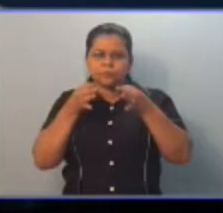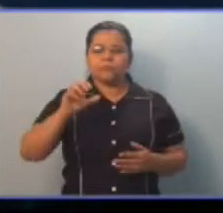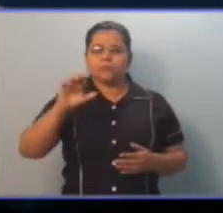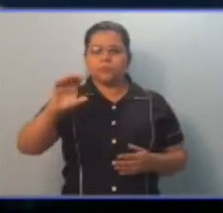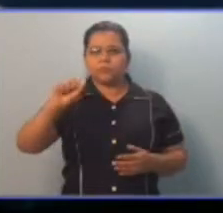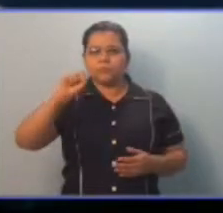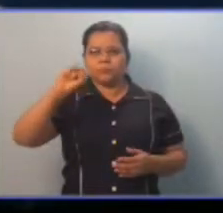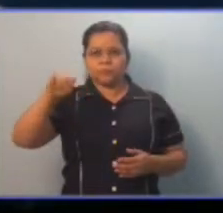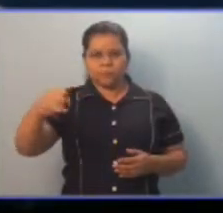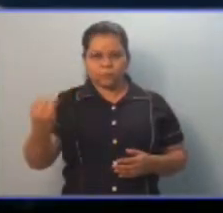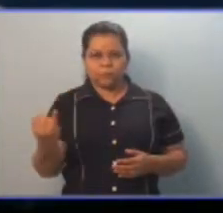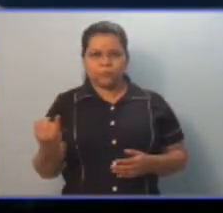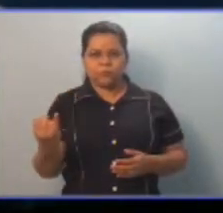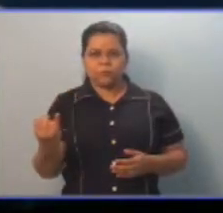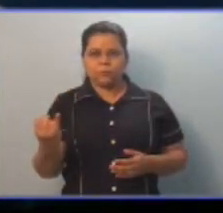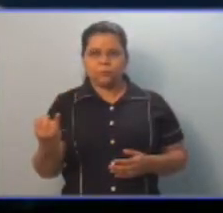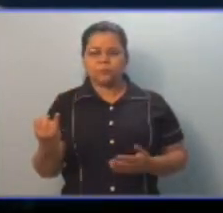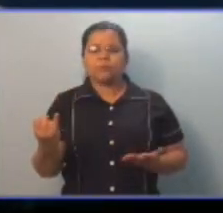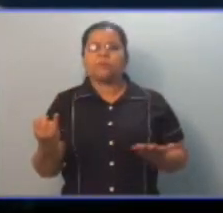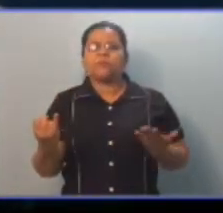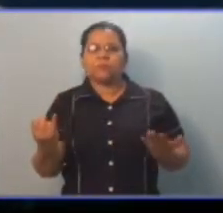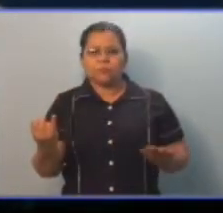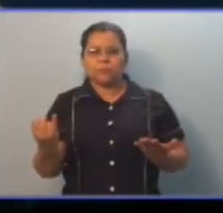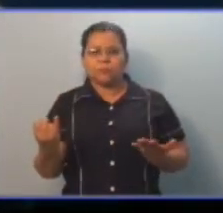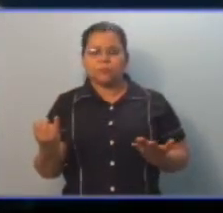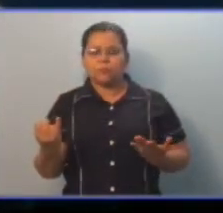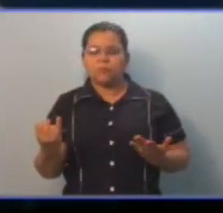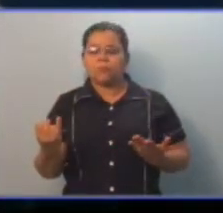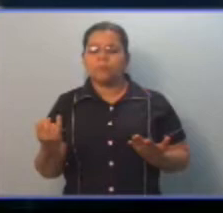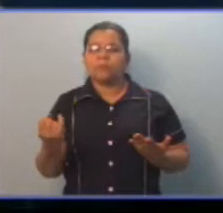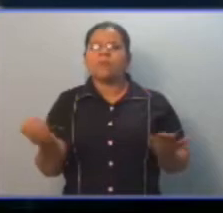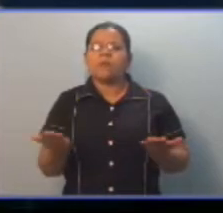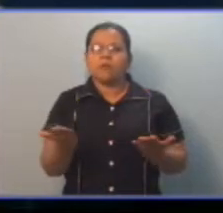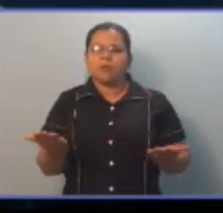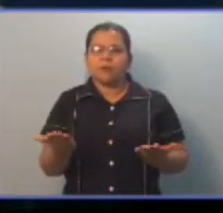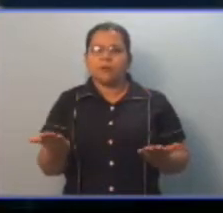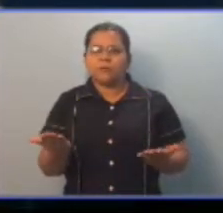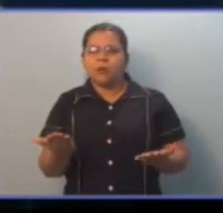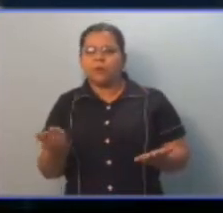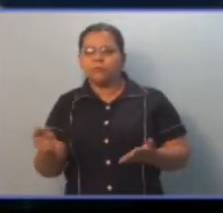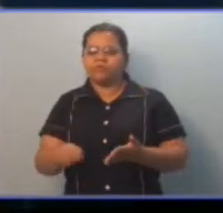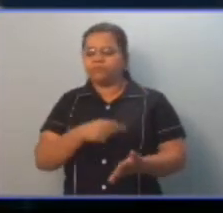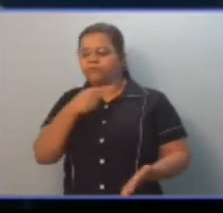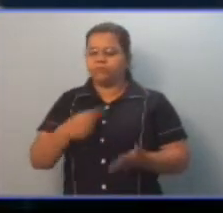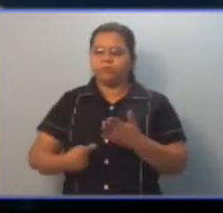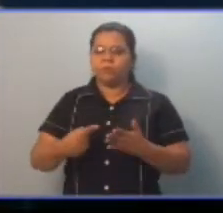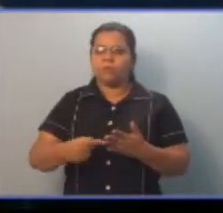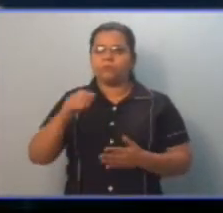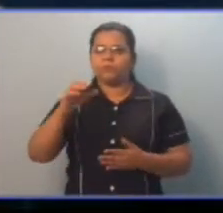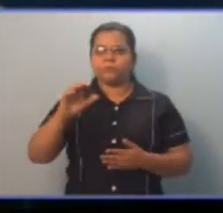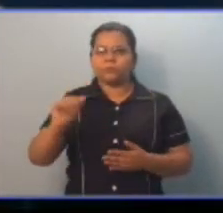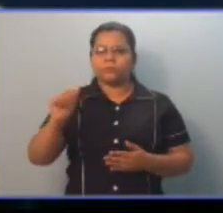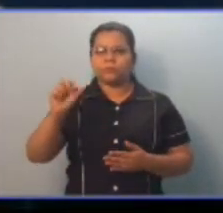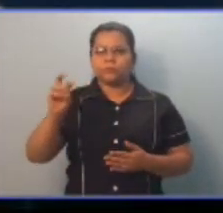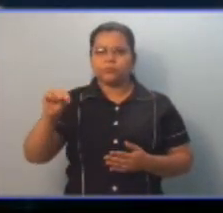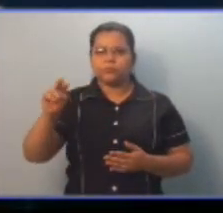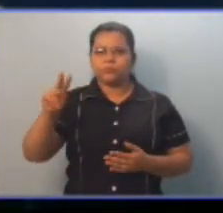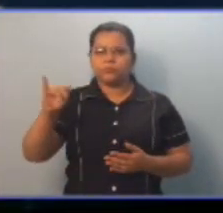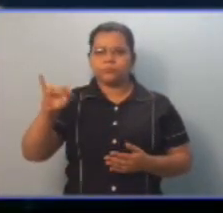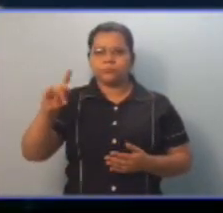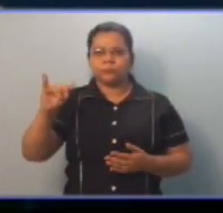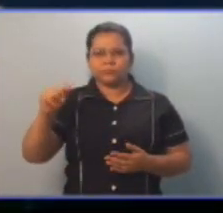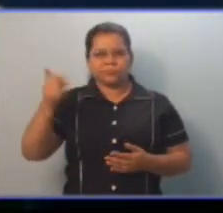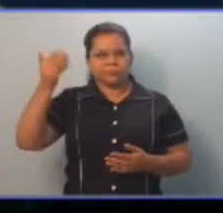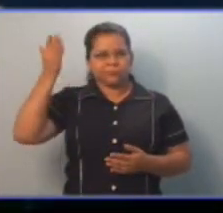Constitucional, mediante el cual fue revocada una amnistía que se habría dado en el